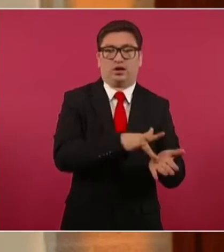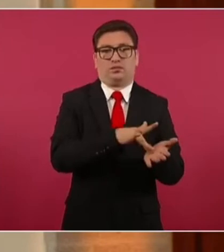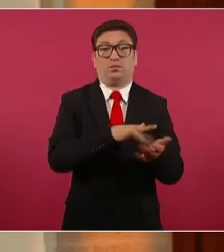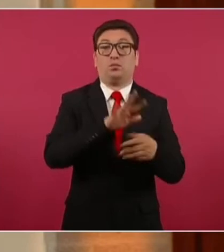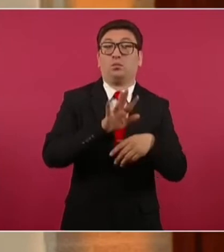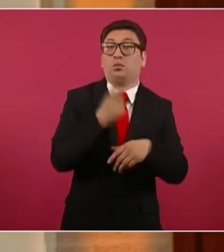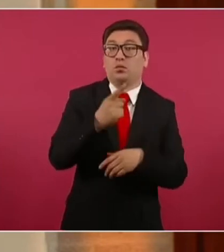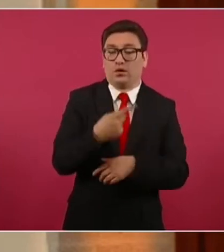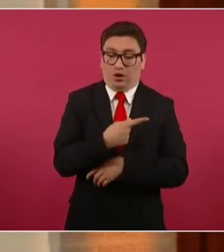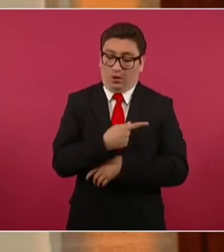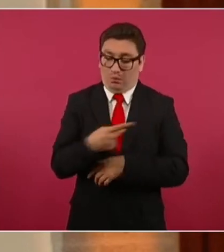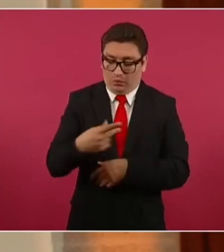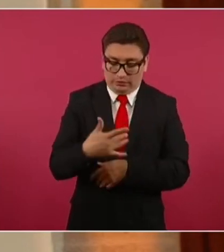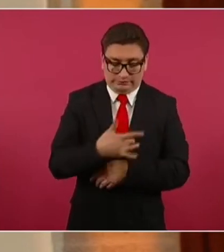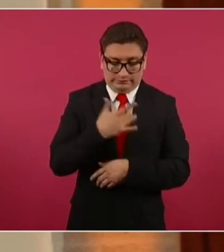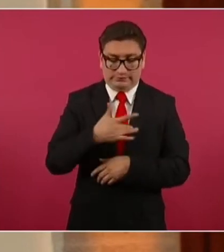social.